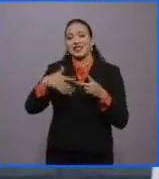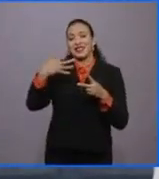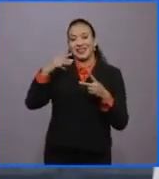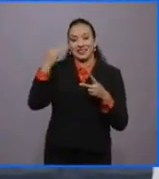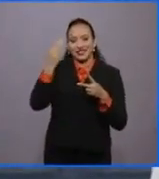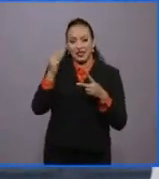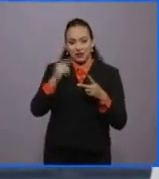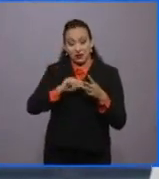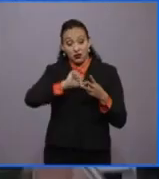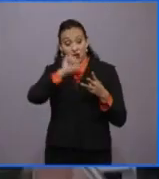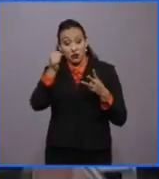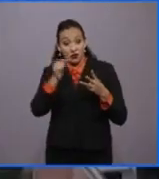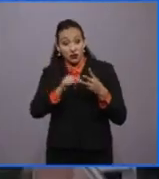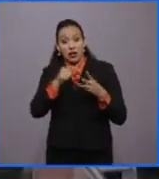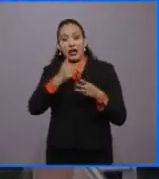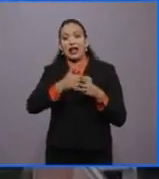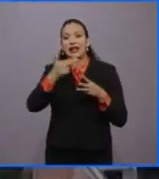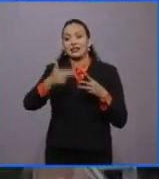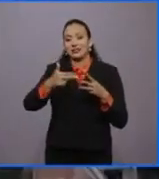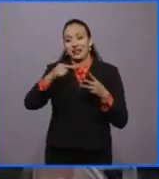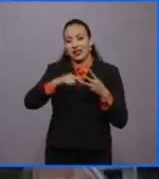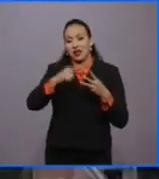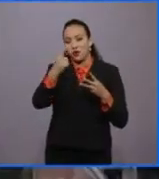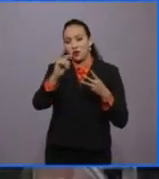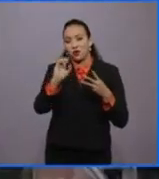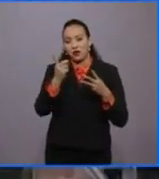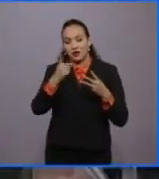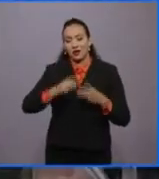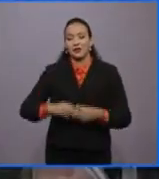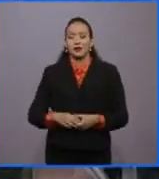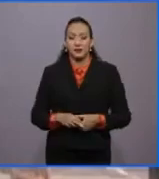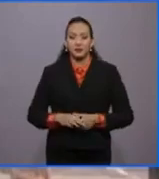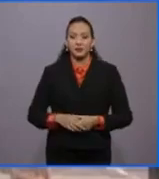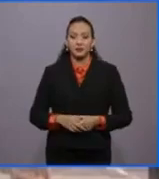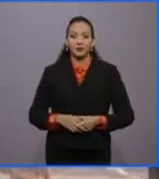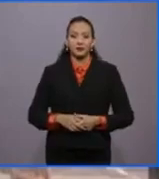de mayo y el resto hasta el próximo 1 de diciembre.